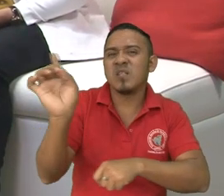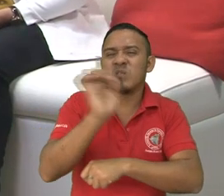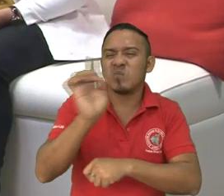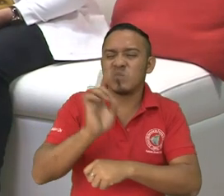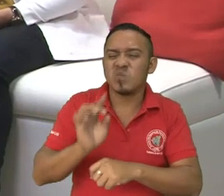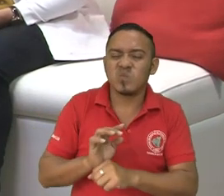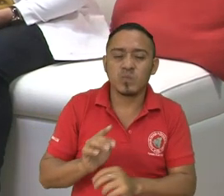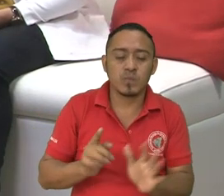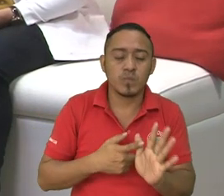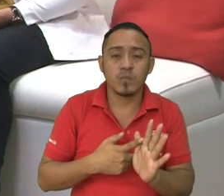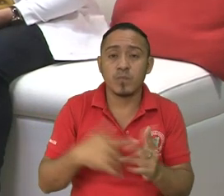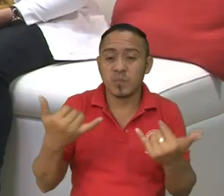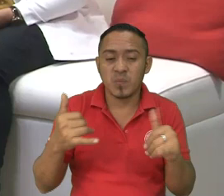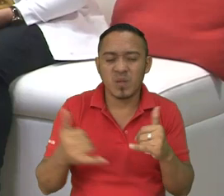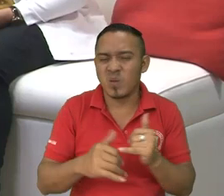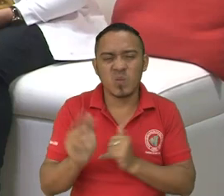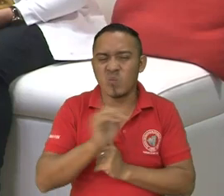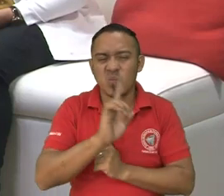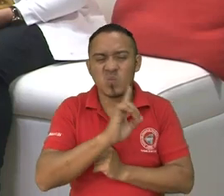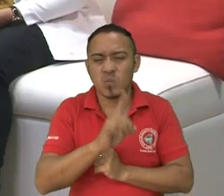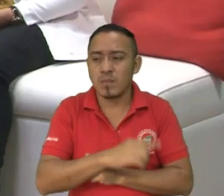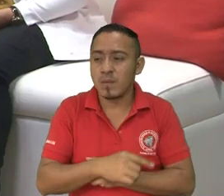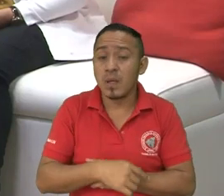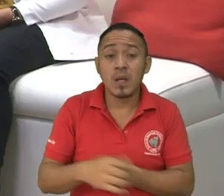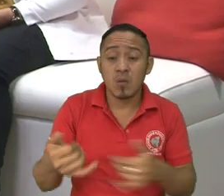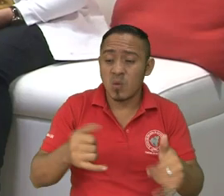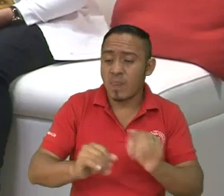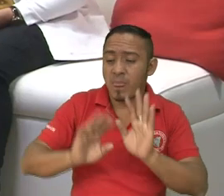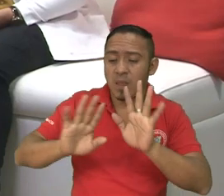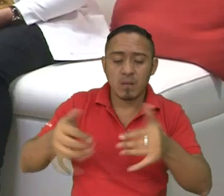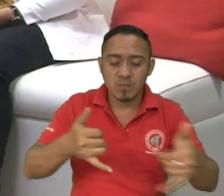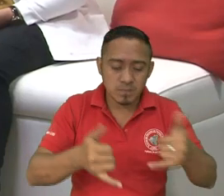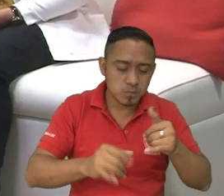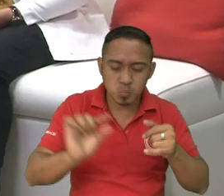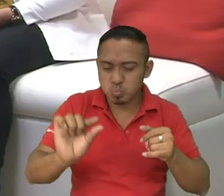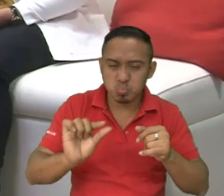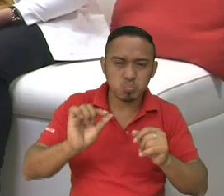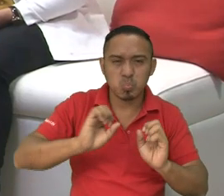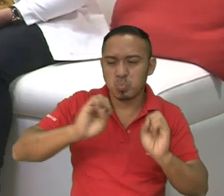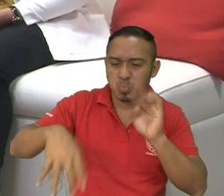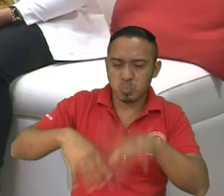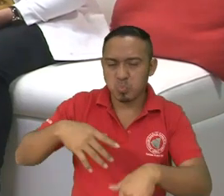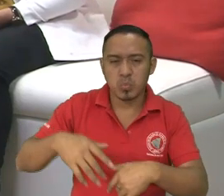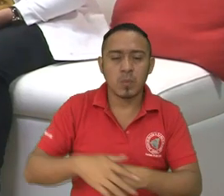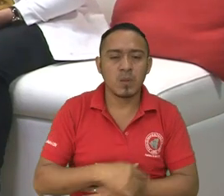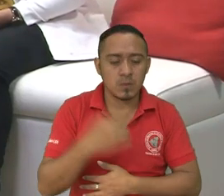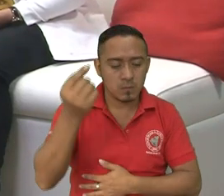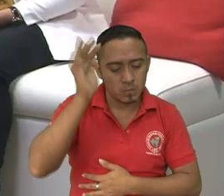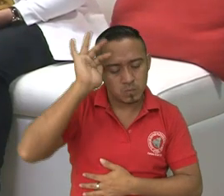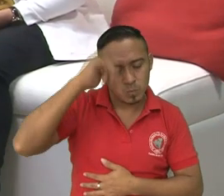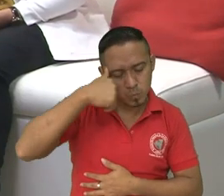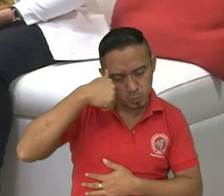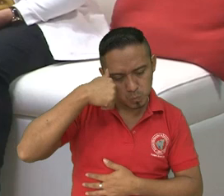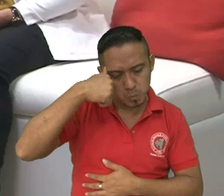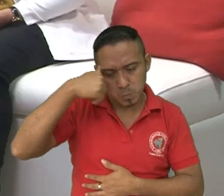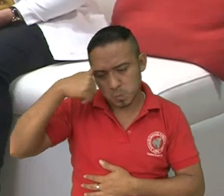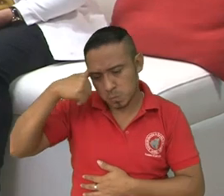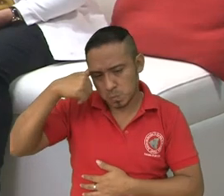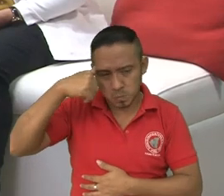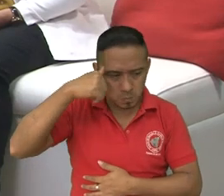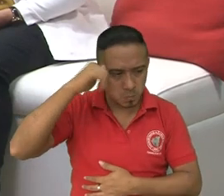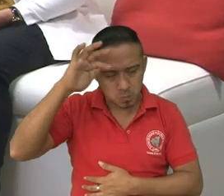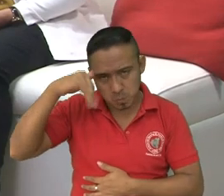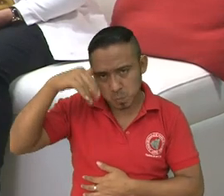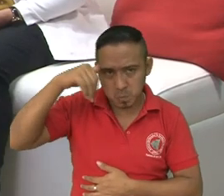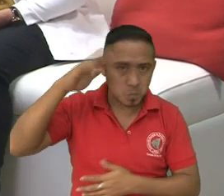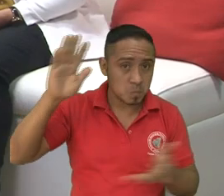juega, no quiere jugar, no quiere recoger los juguetes. Solo vive triste y a